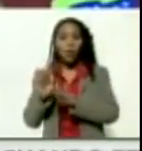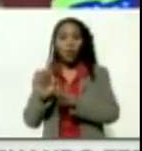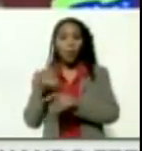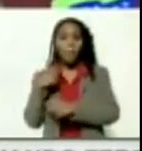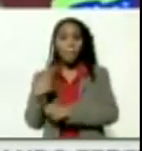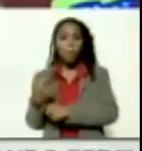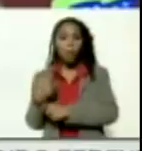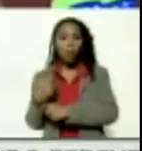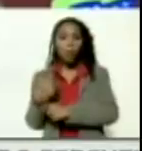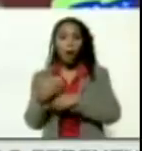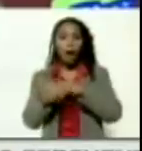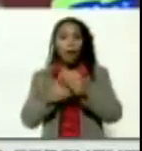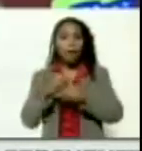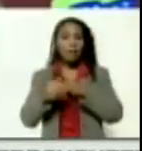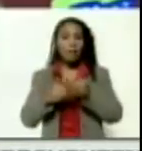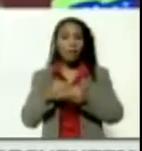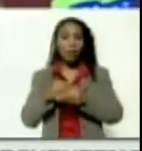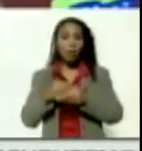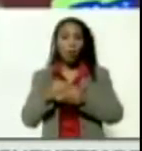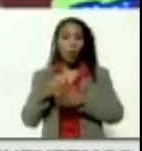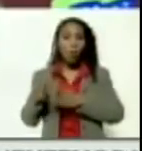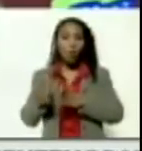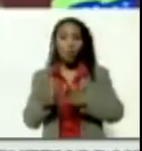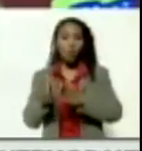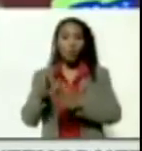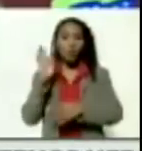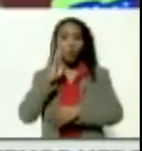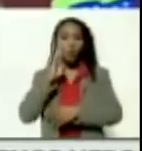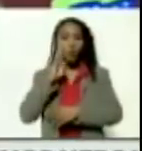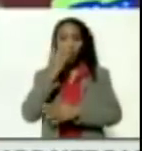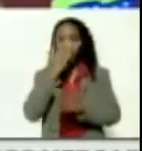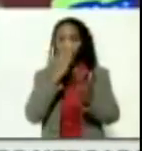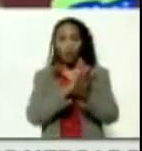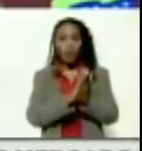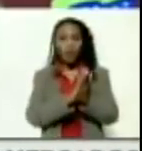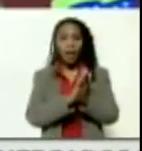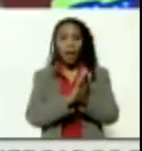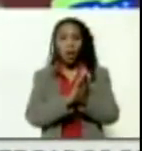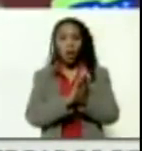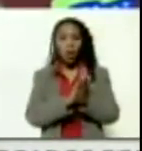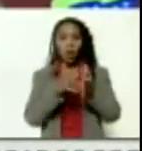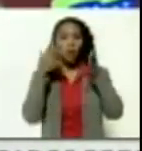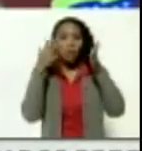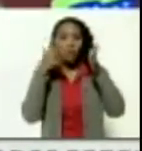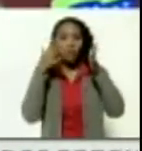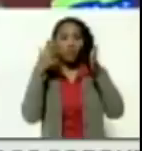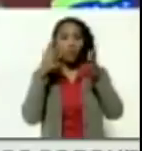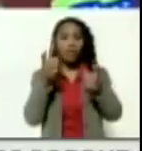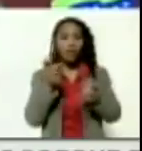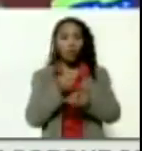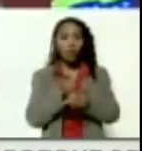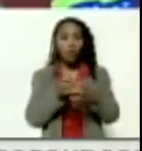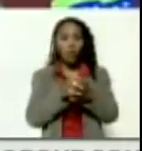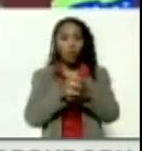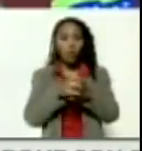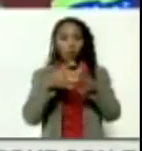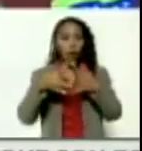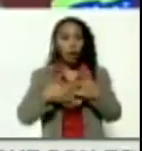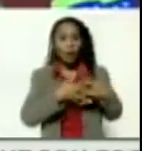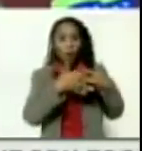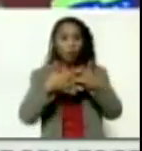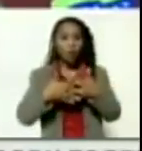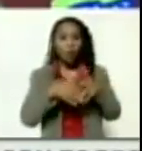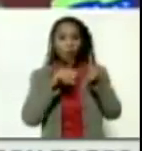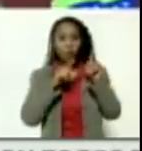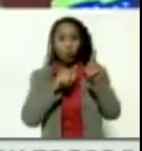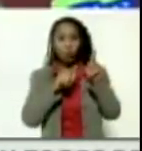financiero, creando un corredor criminal en la frontera con el asesoramiento del Comando Sur de los Estados Unidos de